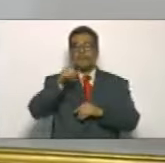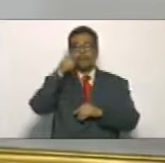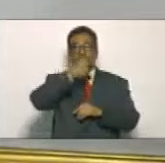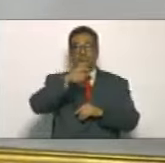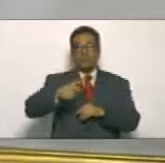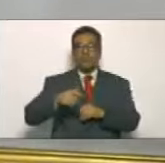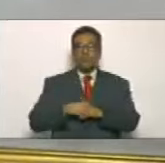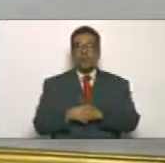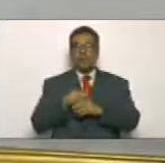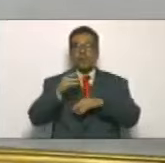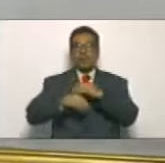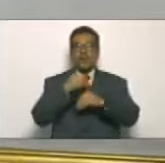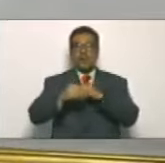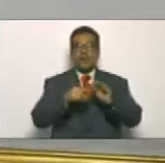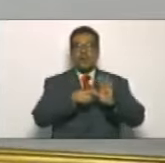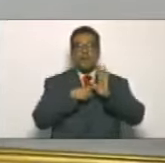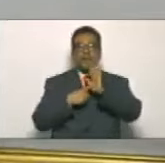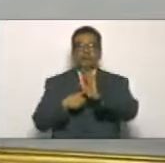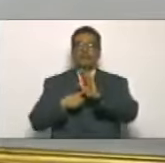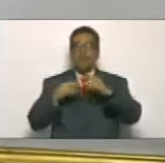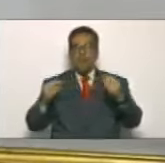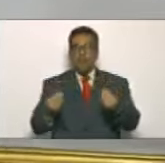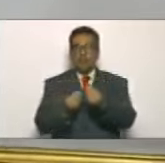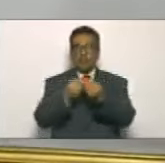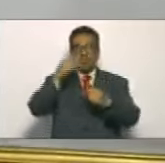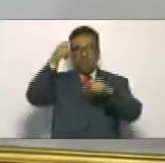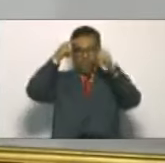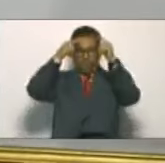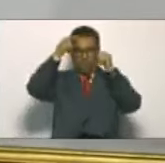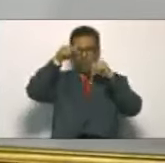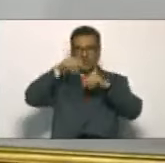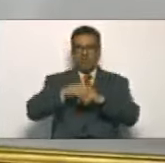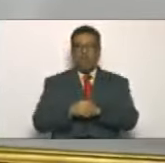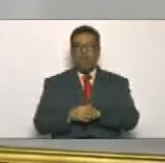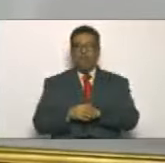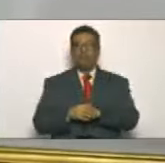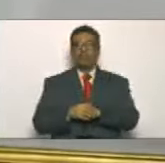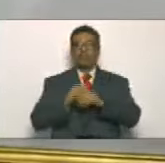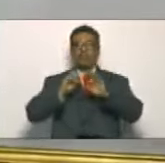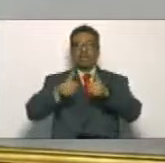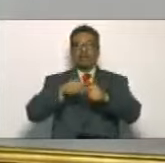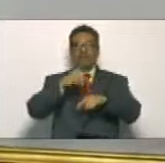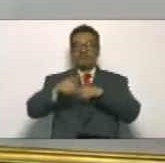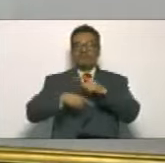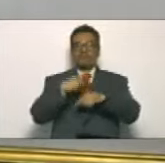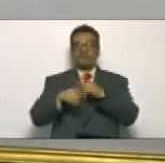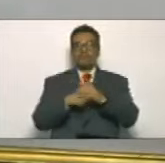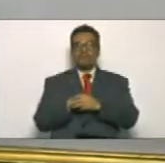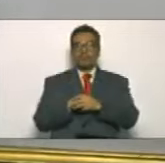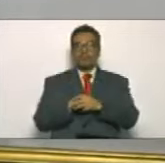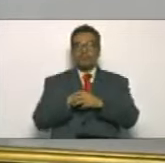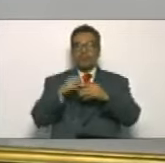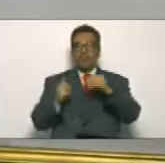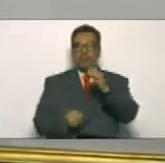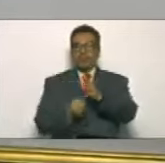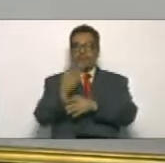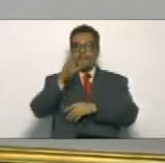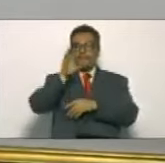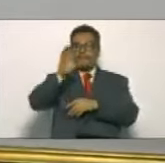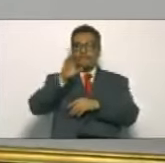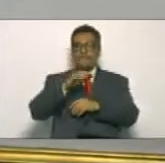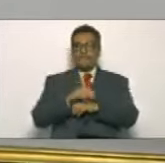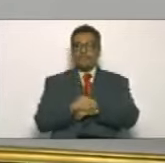pueblo se hizo presente con el comandante Chávez y arranca un proceso de refundación de la